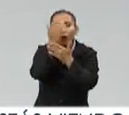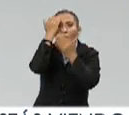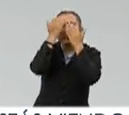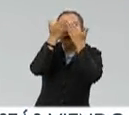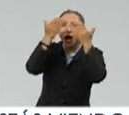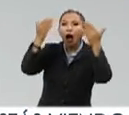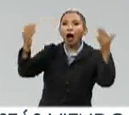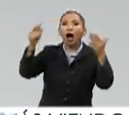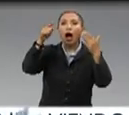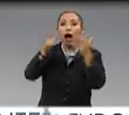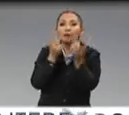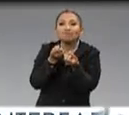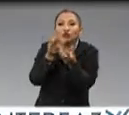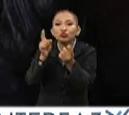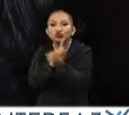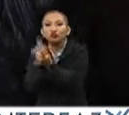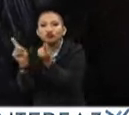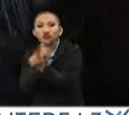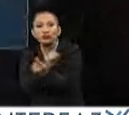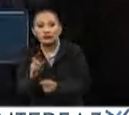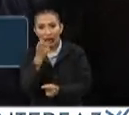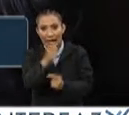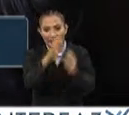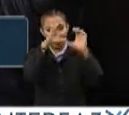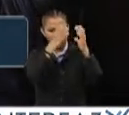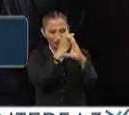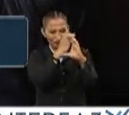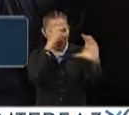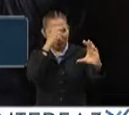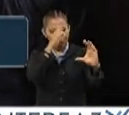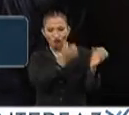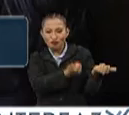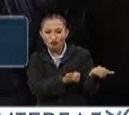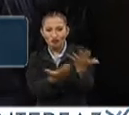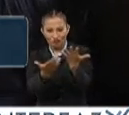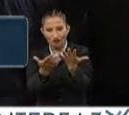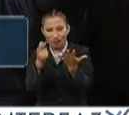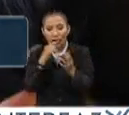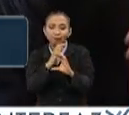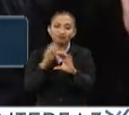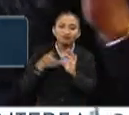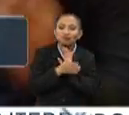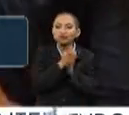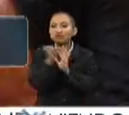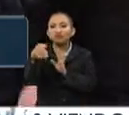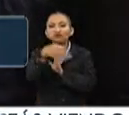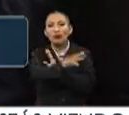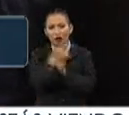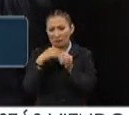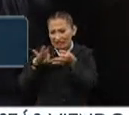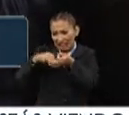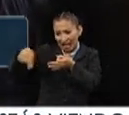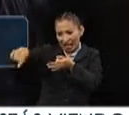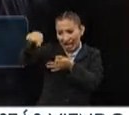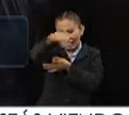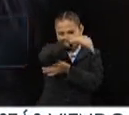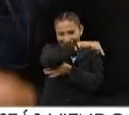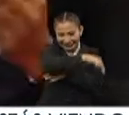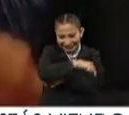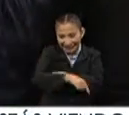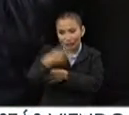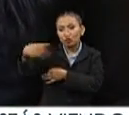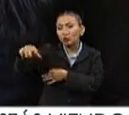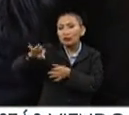sus conocimientos e interactuar. Es una cabina móvil en donde nosotros vamos a andar muy cerca de ustedes